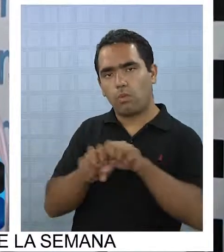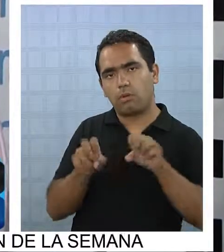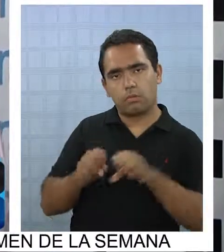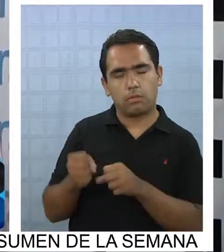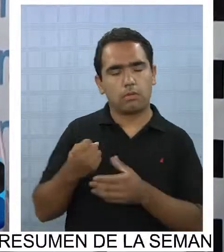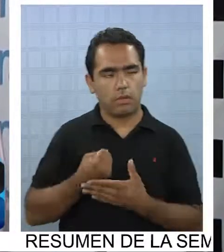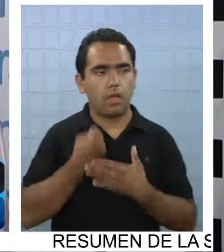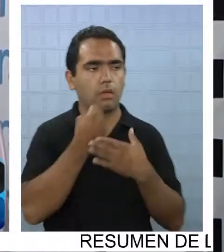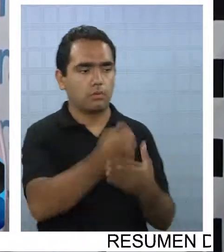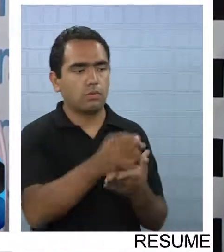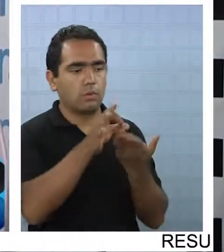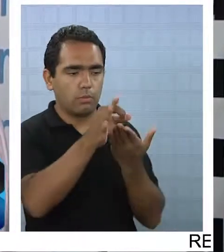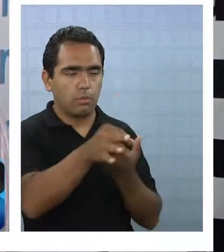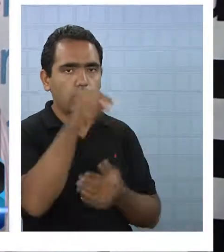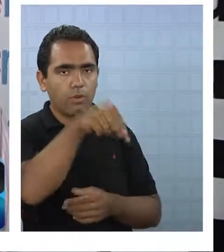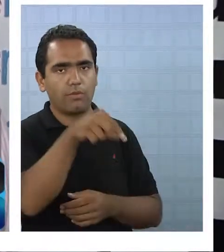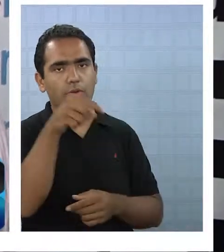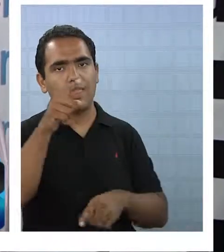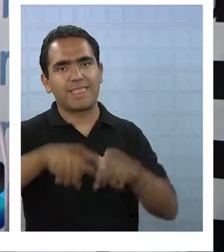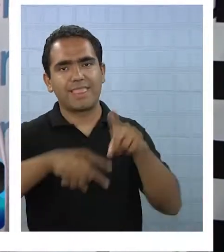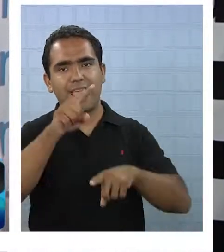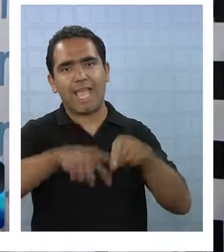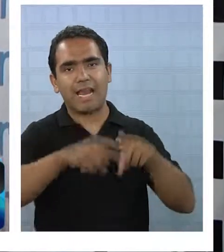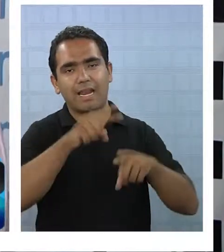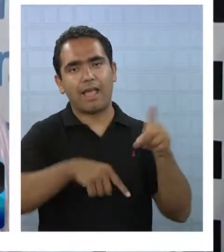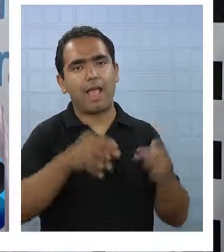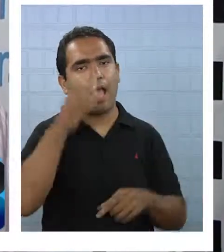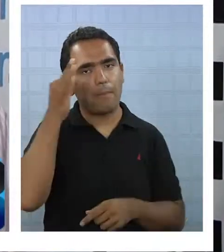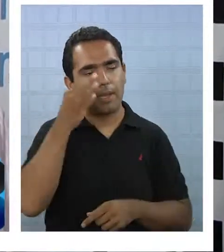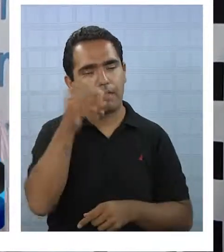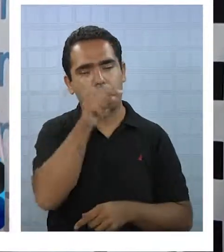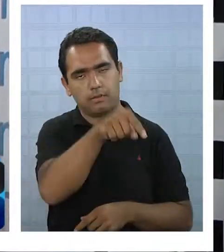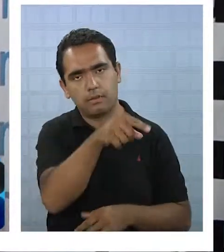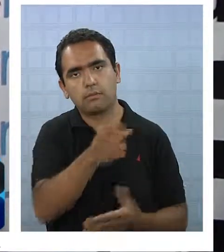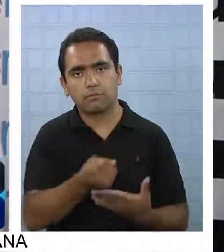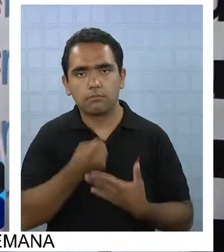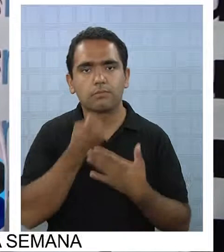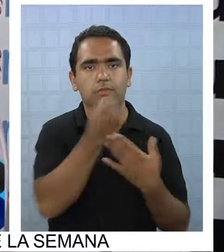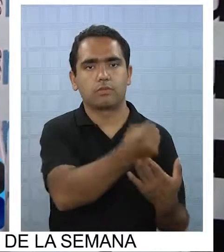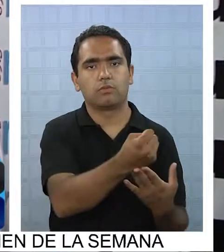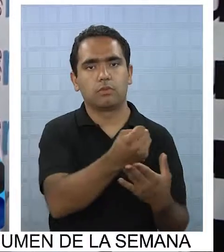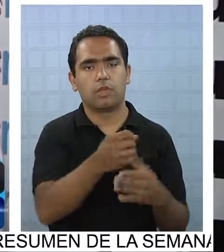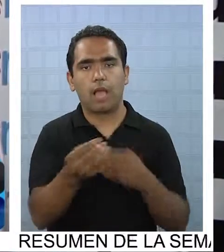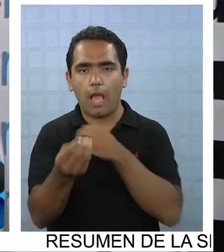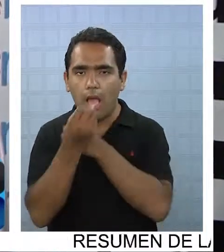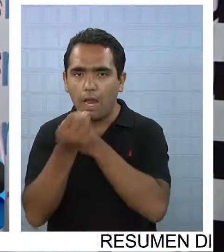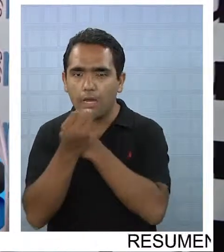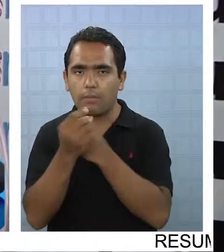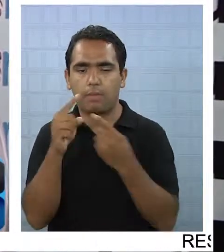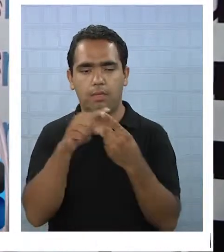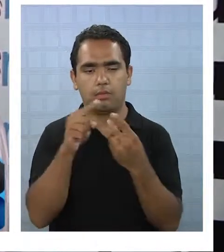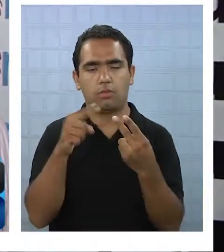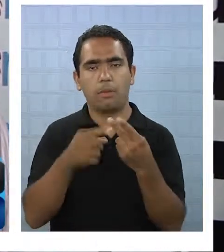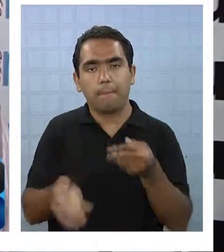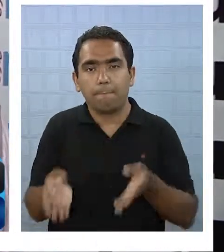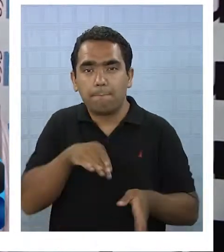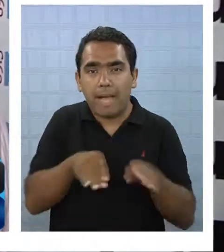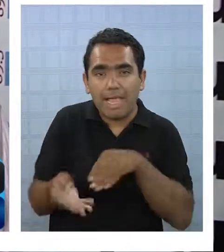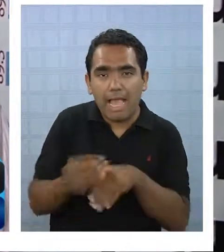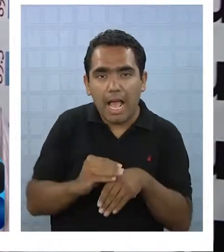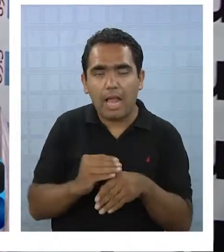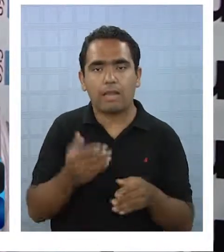a tierra amarilla y es eso lo que estamos haciendo en estos momentos que analizando la ayuda en alimentos no perecibles en pañales